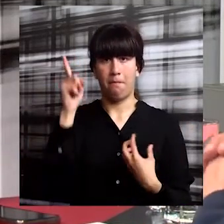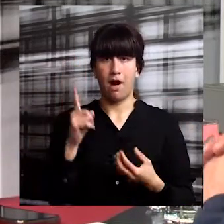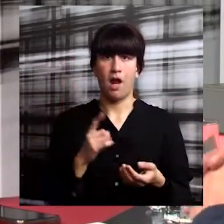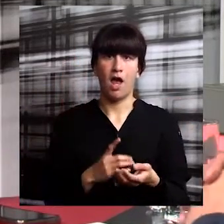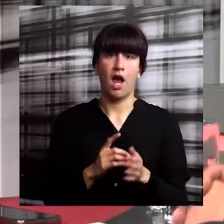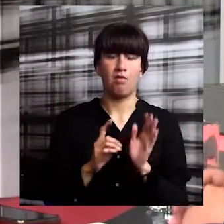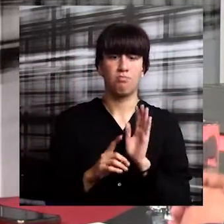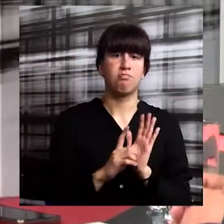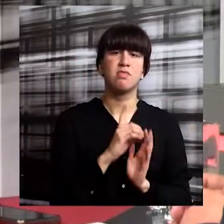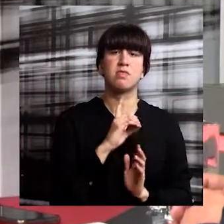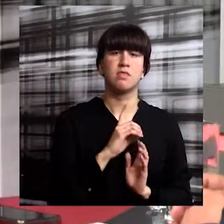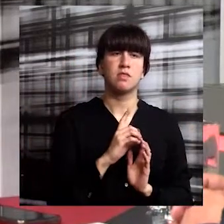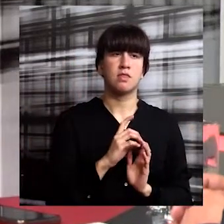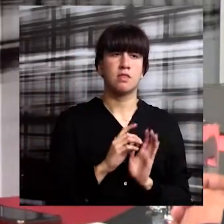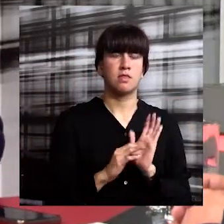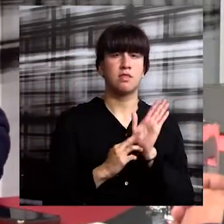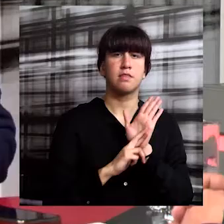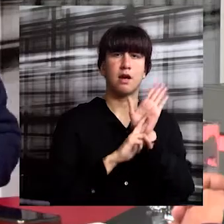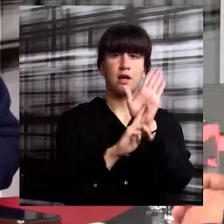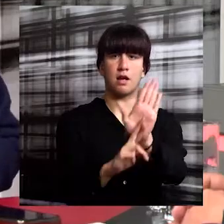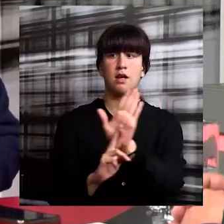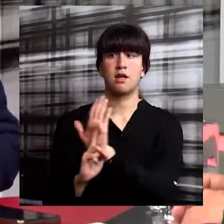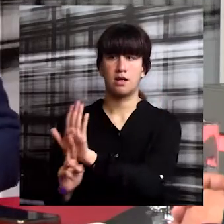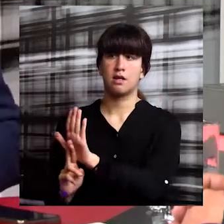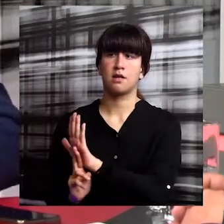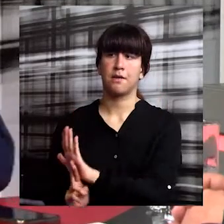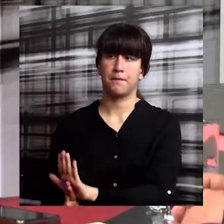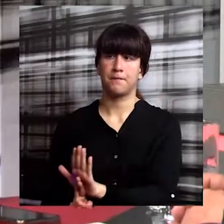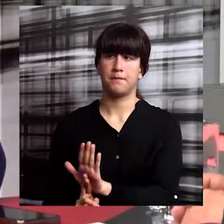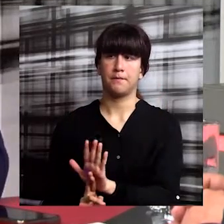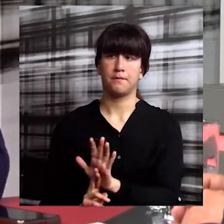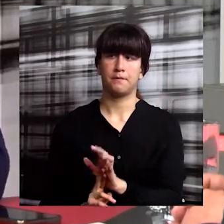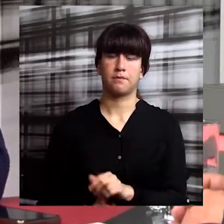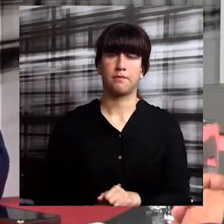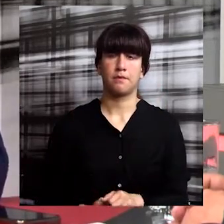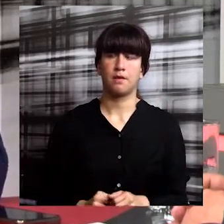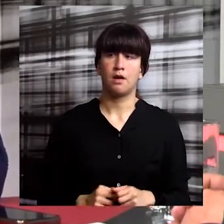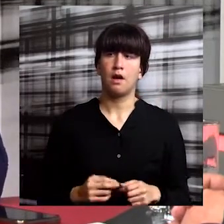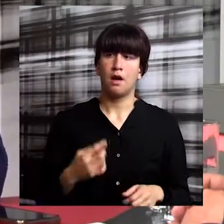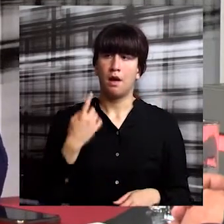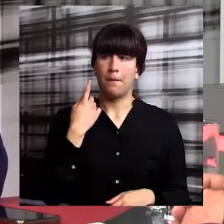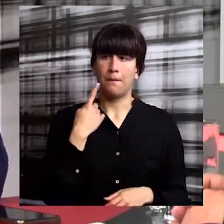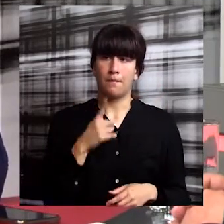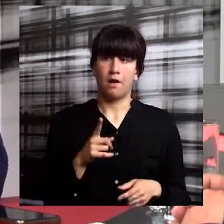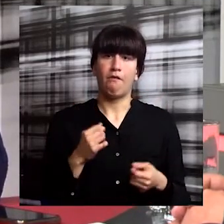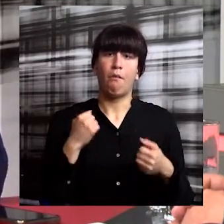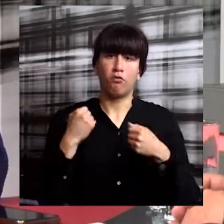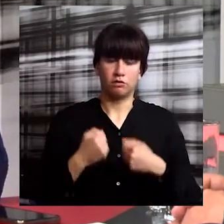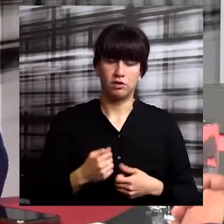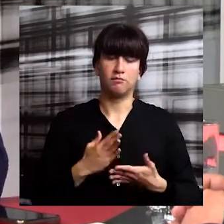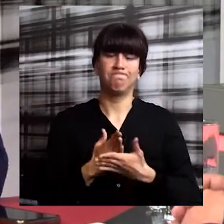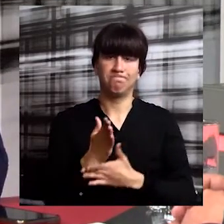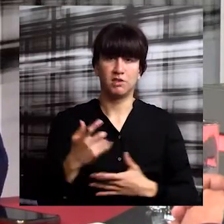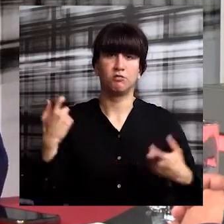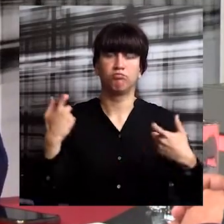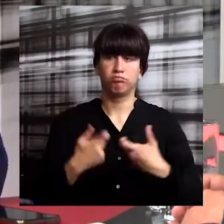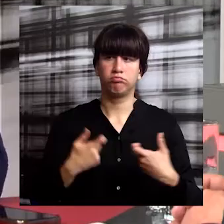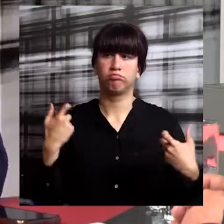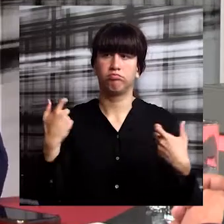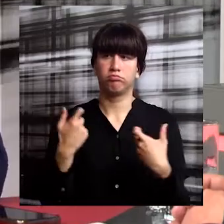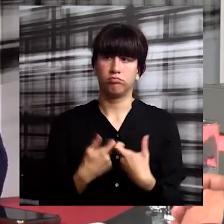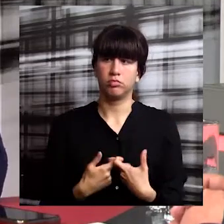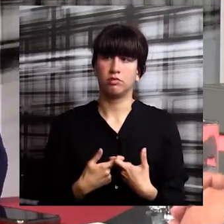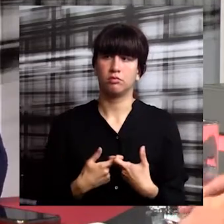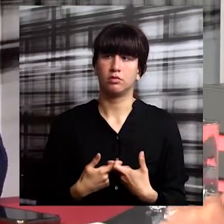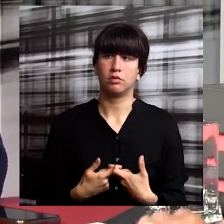destinos de la región, y le daremos todo el apoyo que sea necesario. Y vamos a seguir conversando con las autoridades para que busquemos la fórmula de entregar